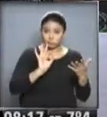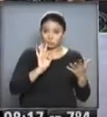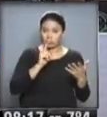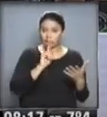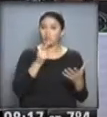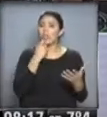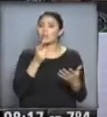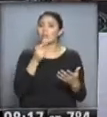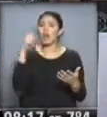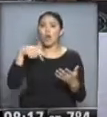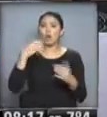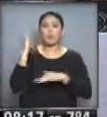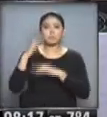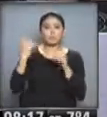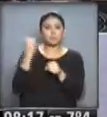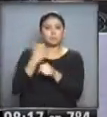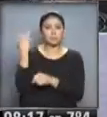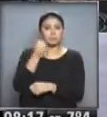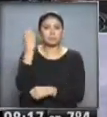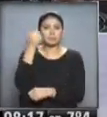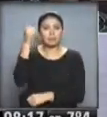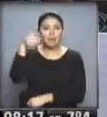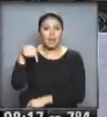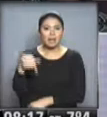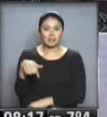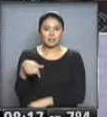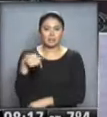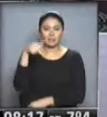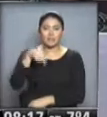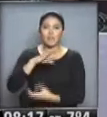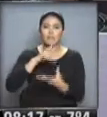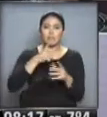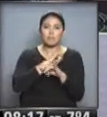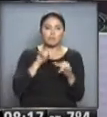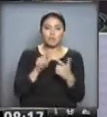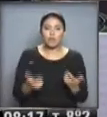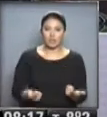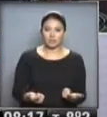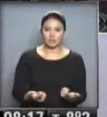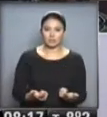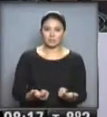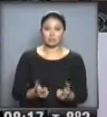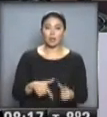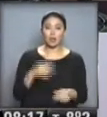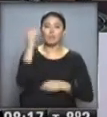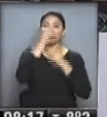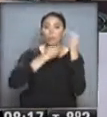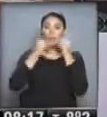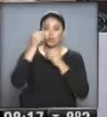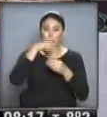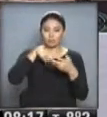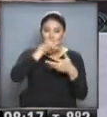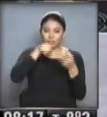no negar lo que se está haciendo en esta realmente deliberada desinformación y la preocupación que